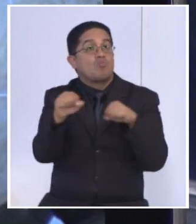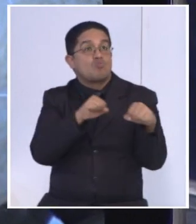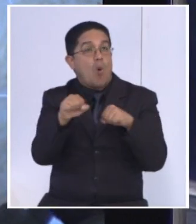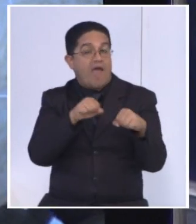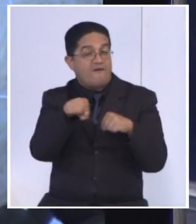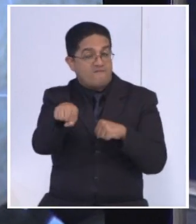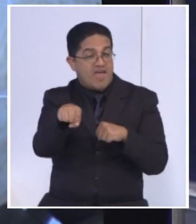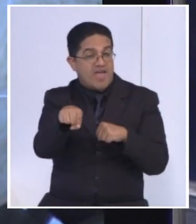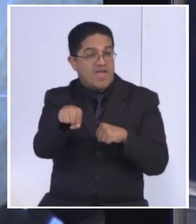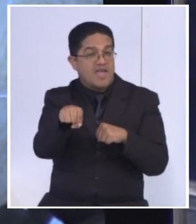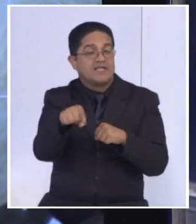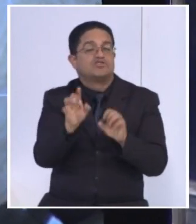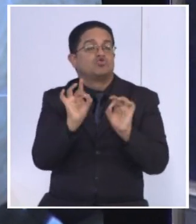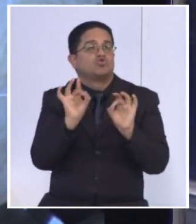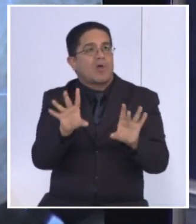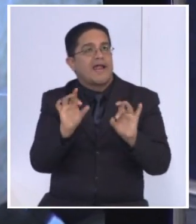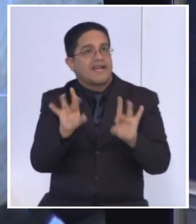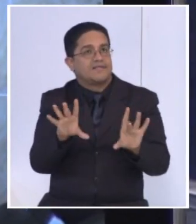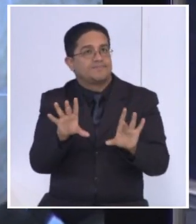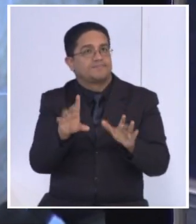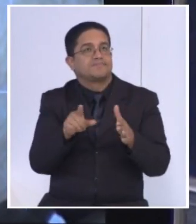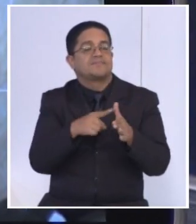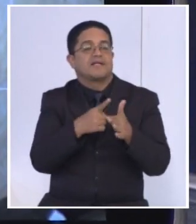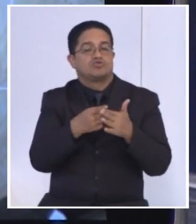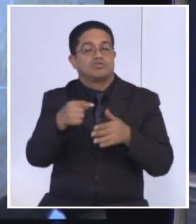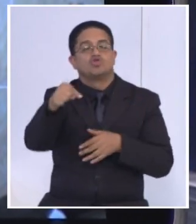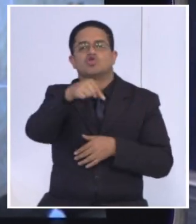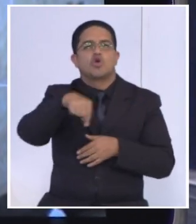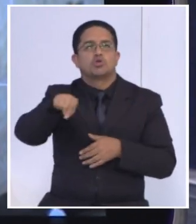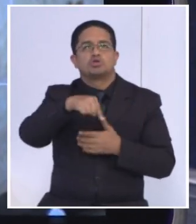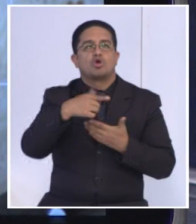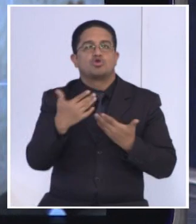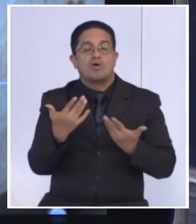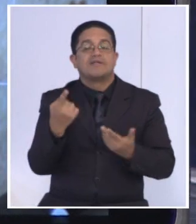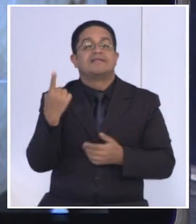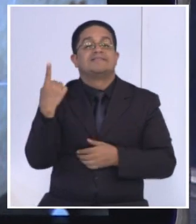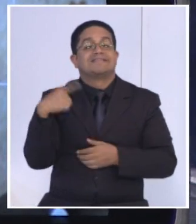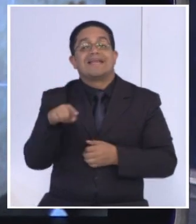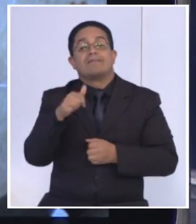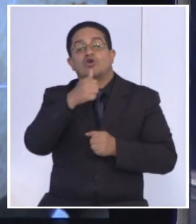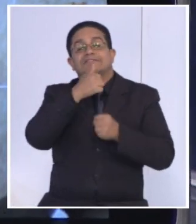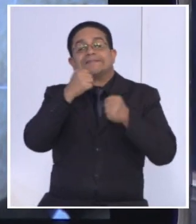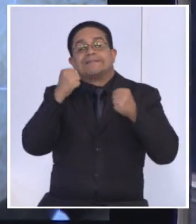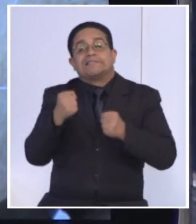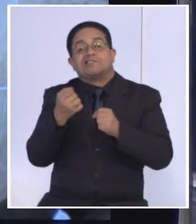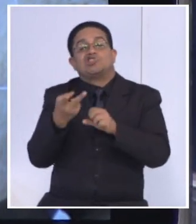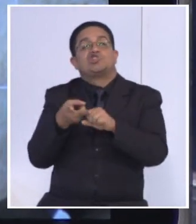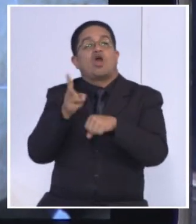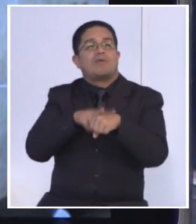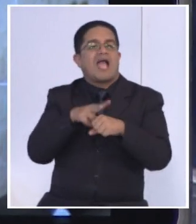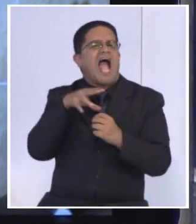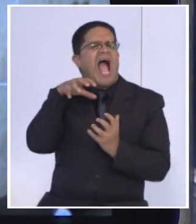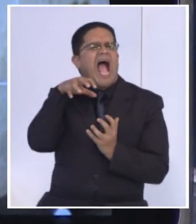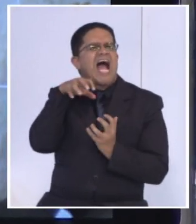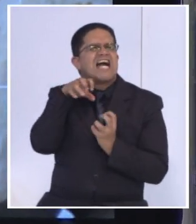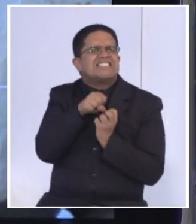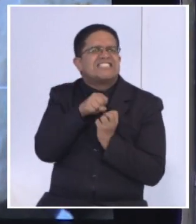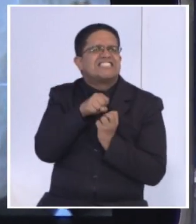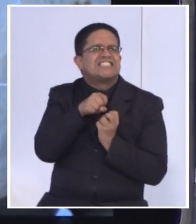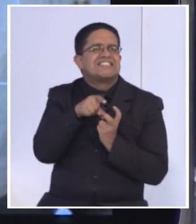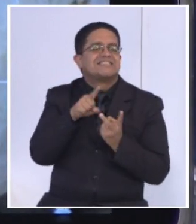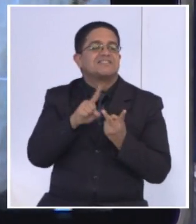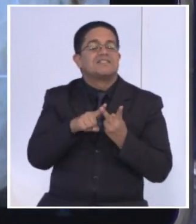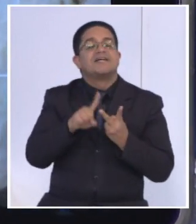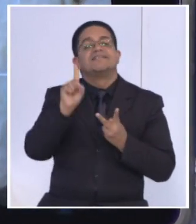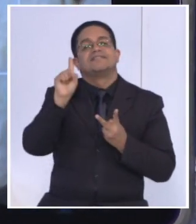posición, va a doler. Entonces, si nosotros adicionalmente tenemos una sobrecarga porque apretamos, porque estamos con muchas